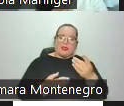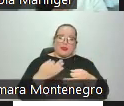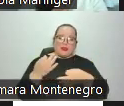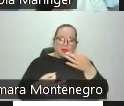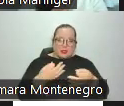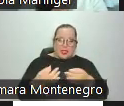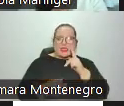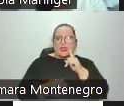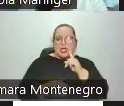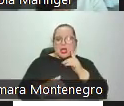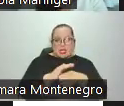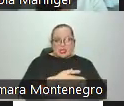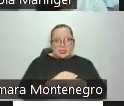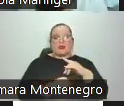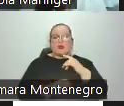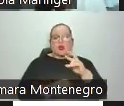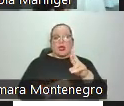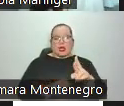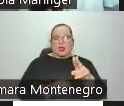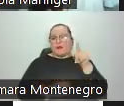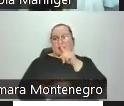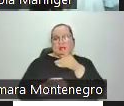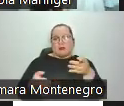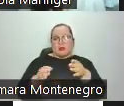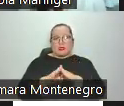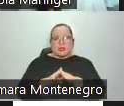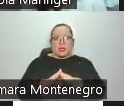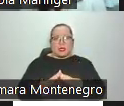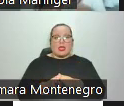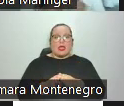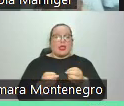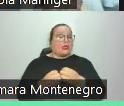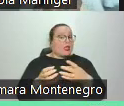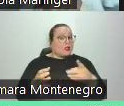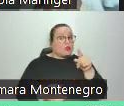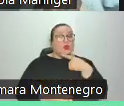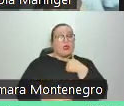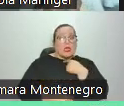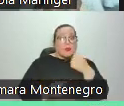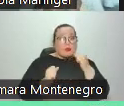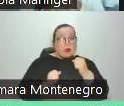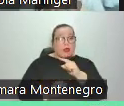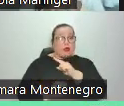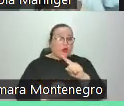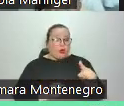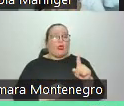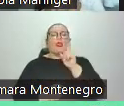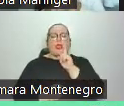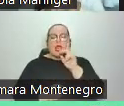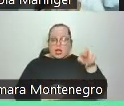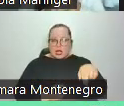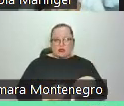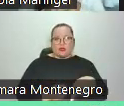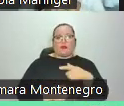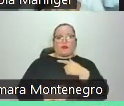al material, ahí tienen el código QR. Y para cerrar, tanto si crees que puedes como si crees que no puedes, tienes razón.